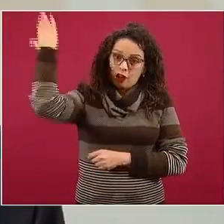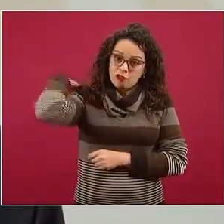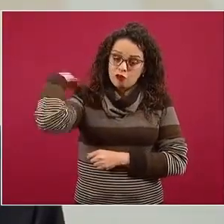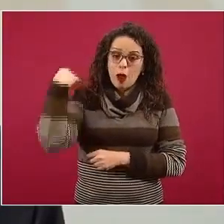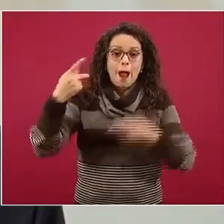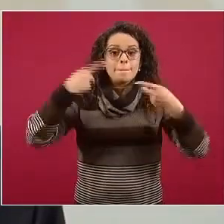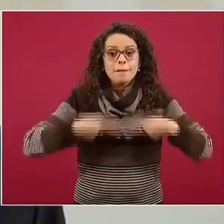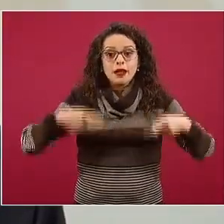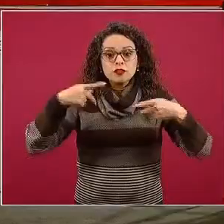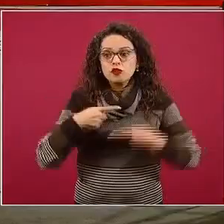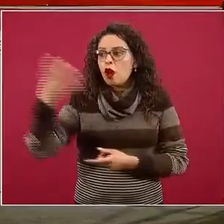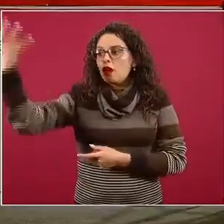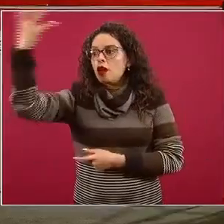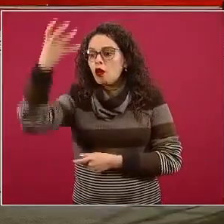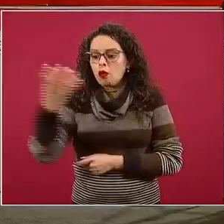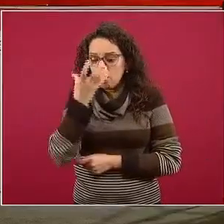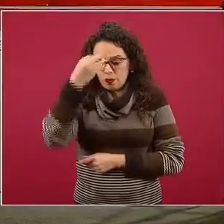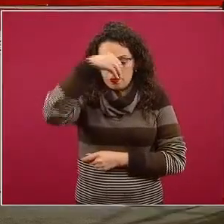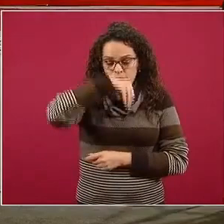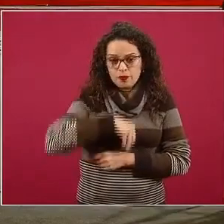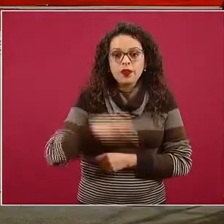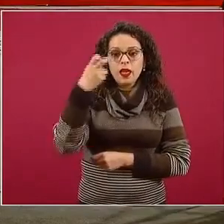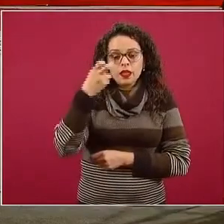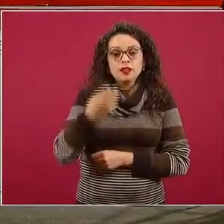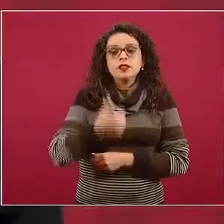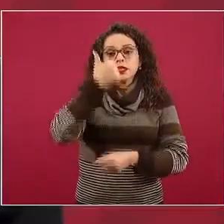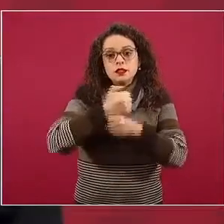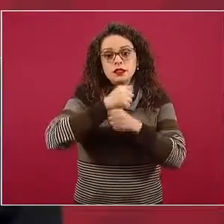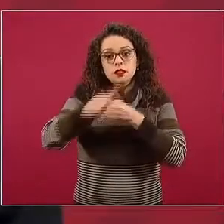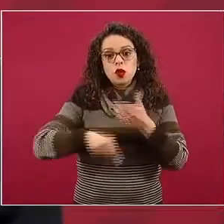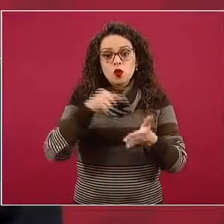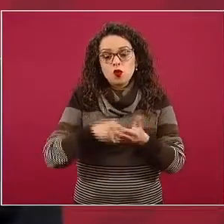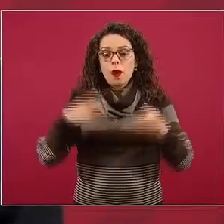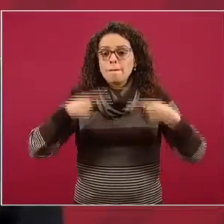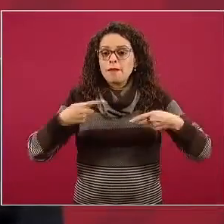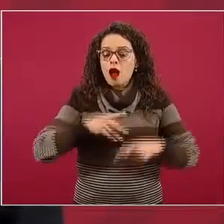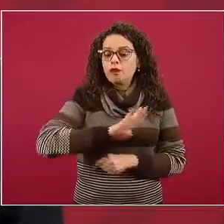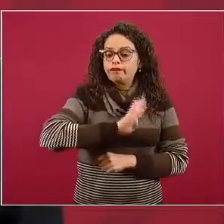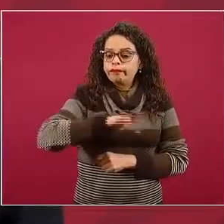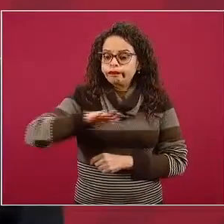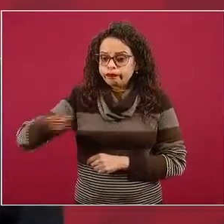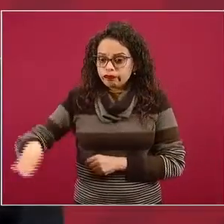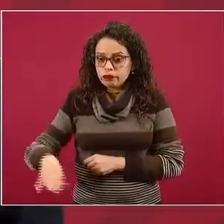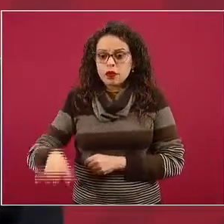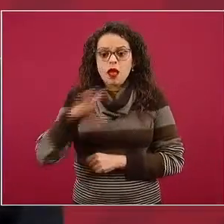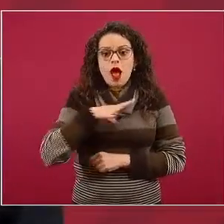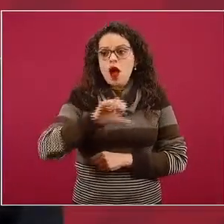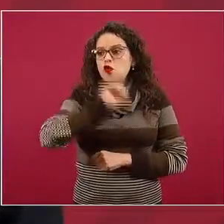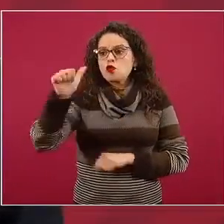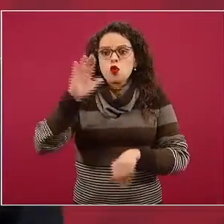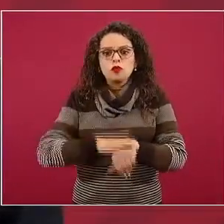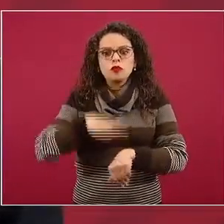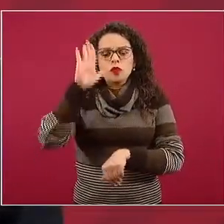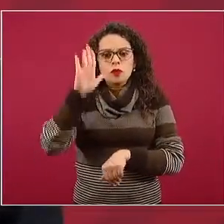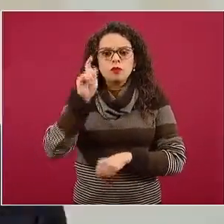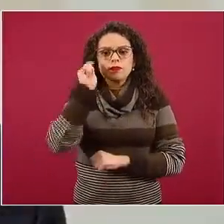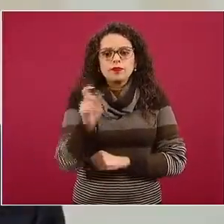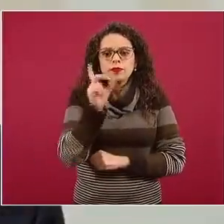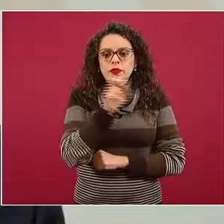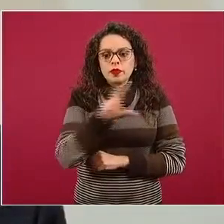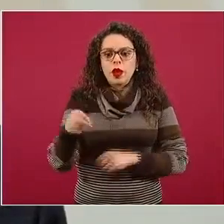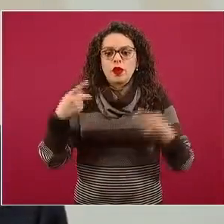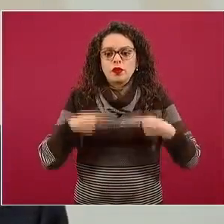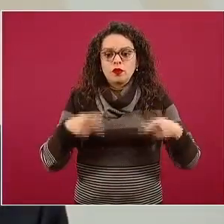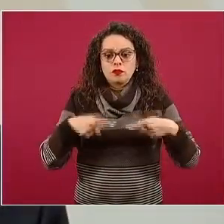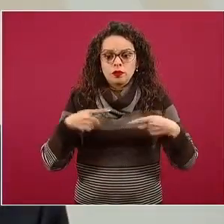de muerte por cáncer. Hay más casos de cáncer de pulmón en gente que no fumó pero que se expuso al tabaquismo pasivo